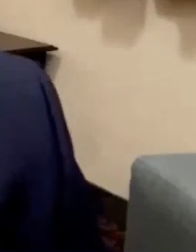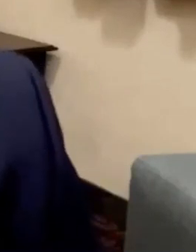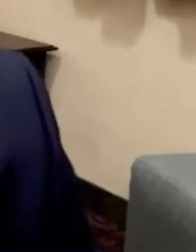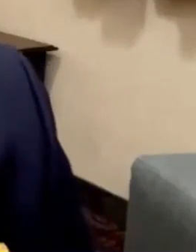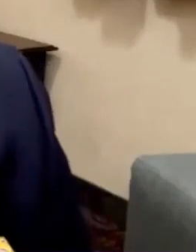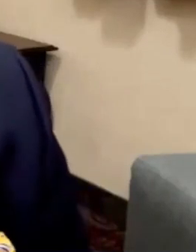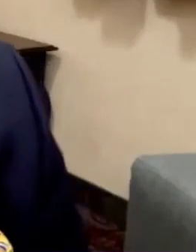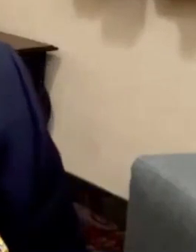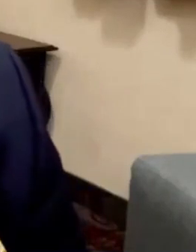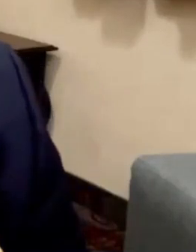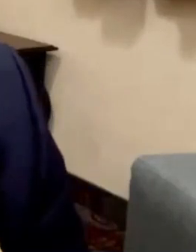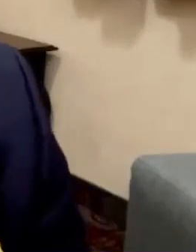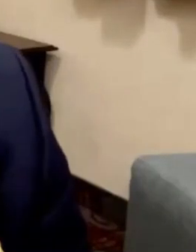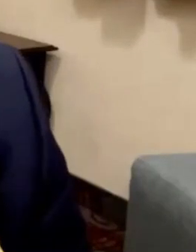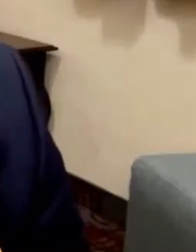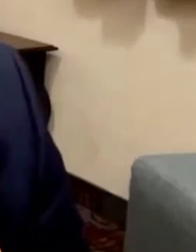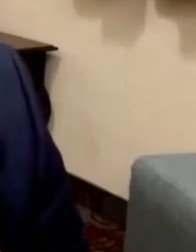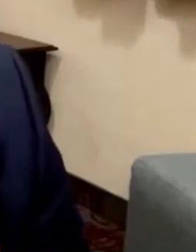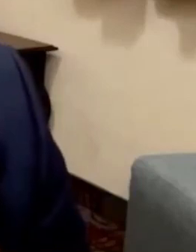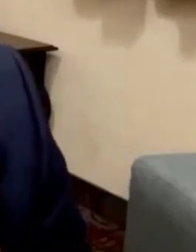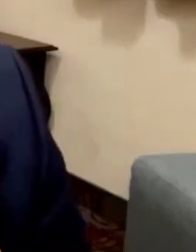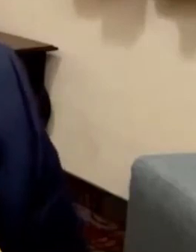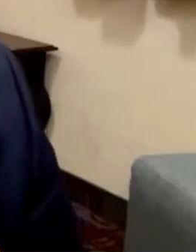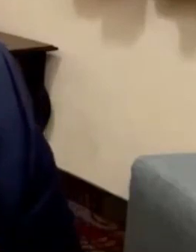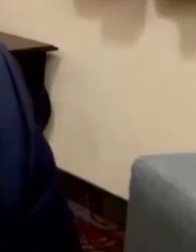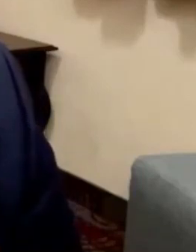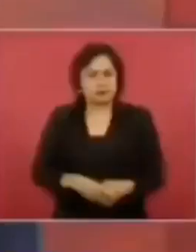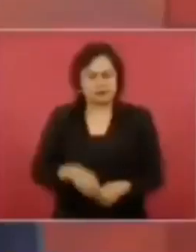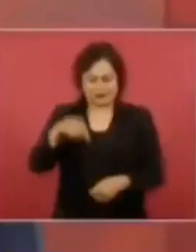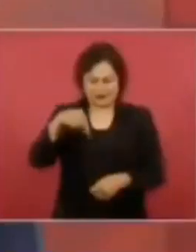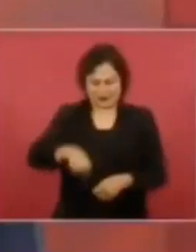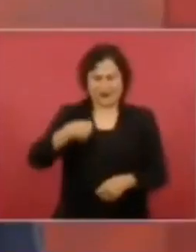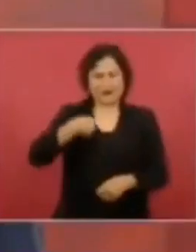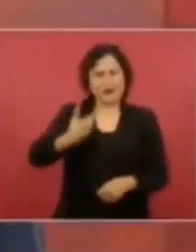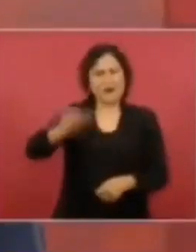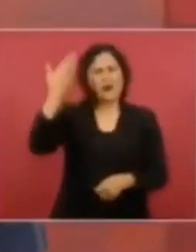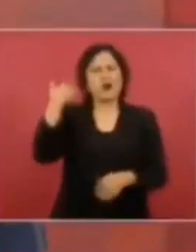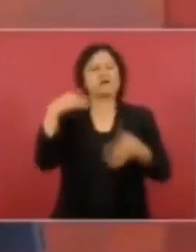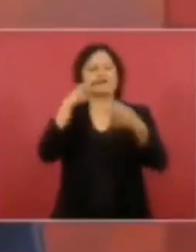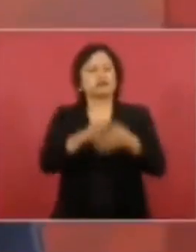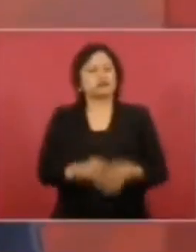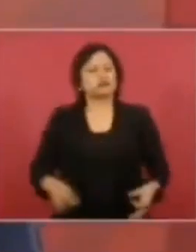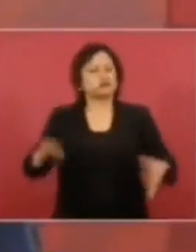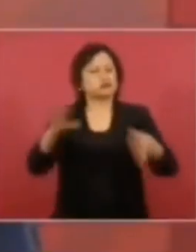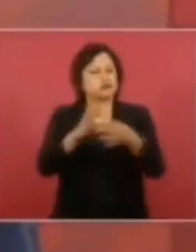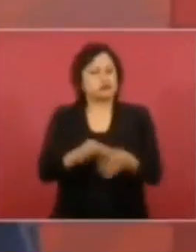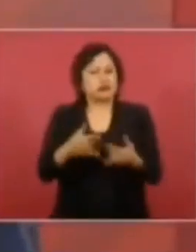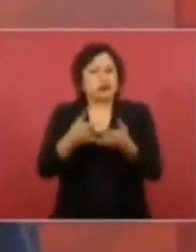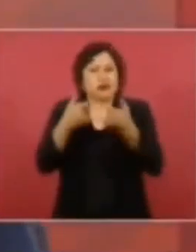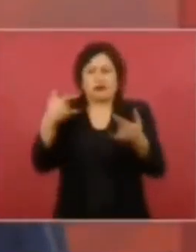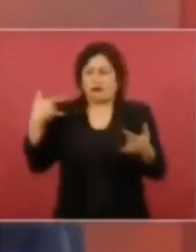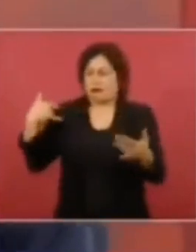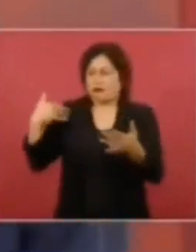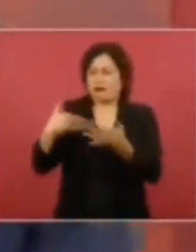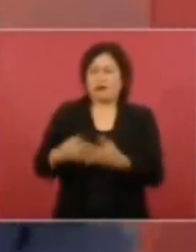vergonzoso. Bolas, qué fuerte. Vean y escuchen. De imposiciones, de fraude. No